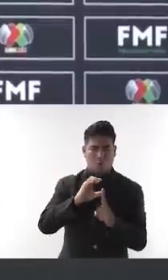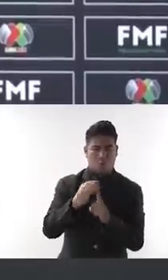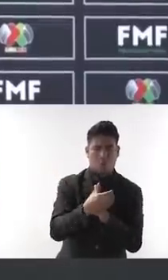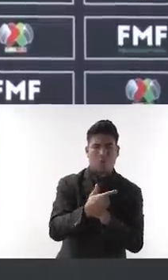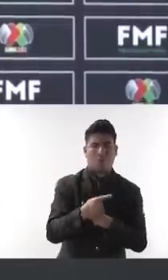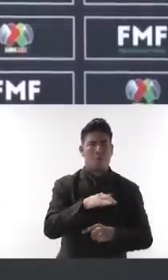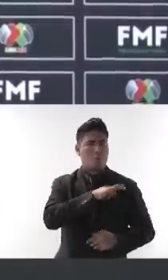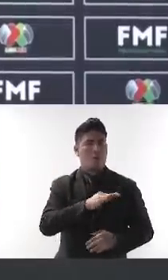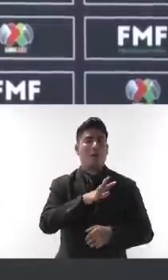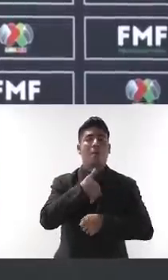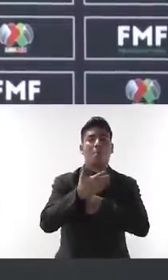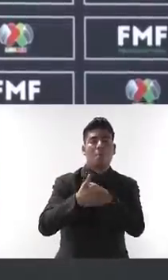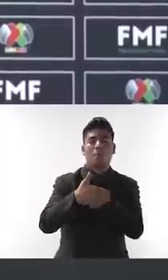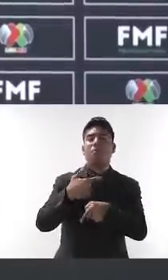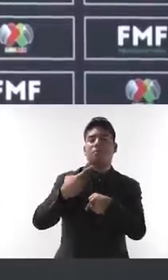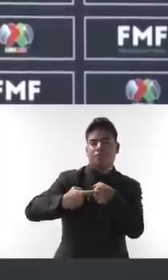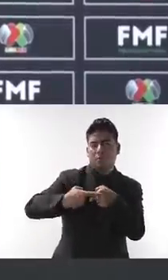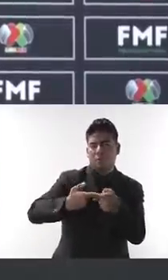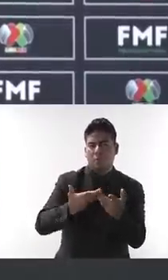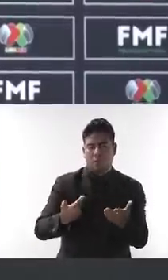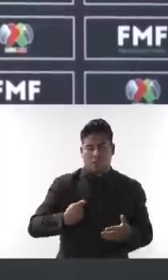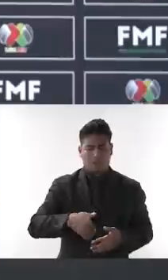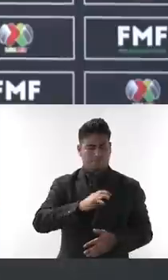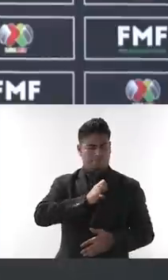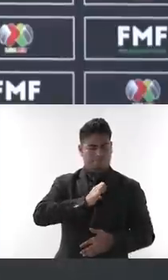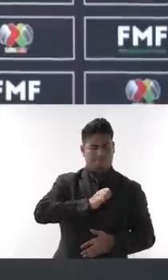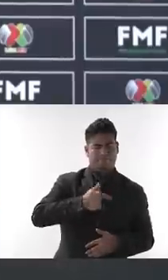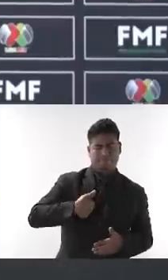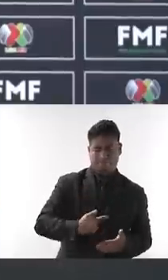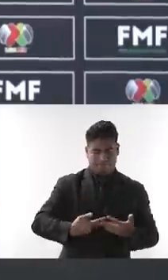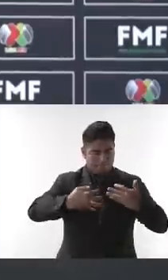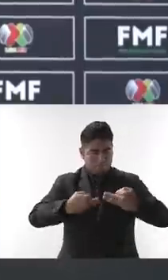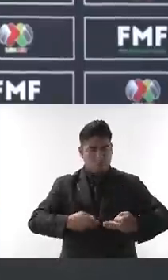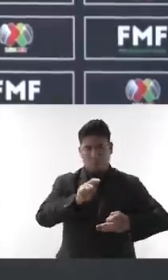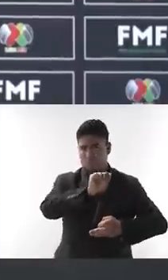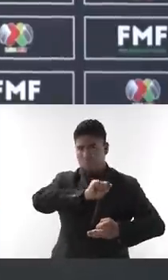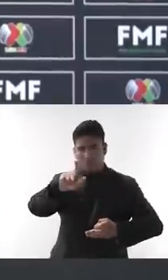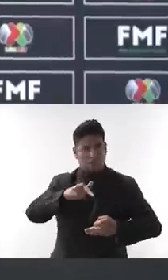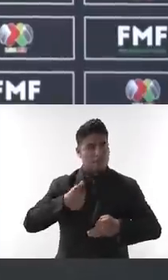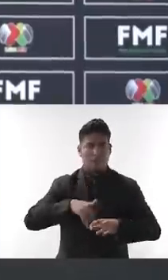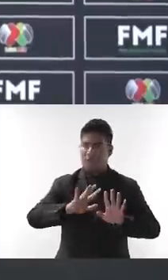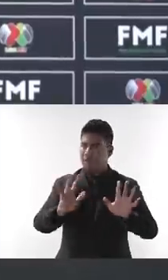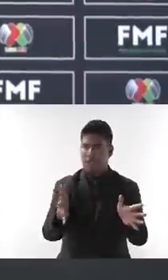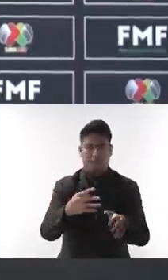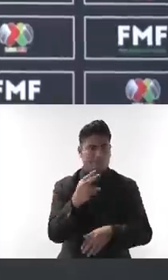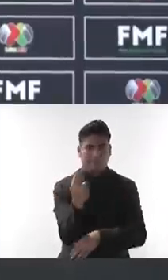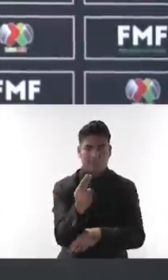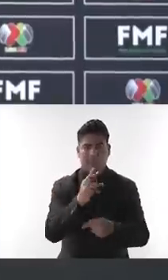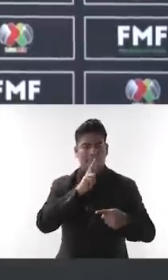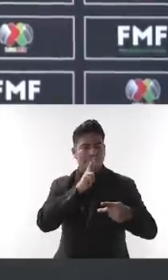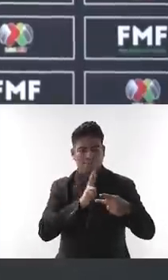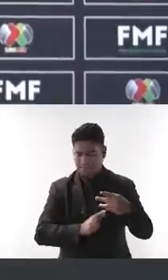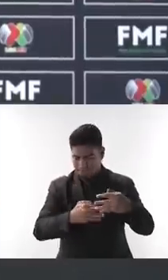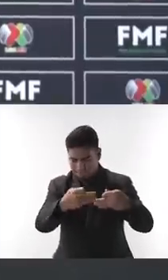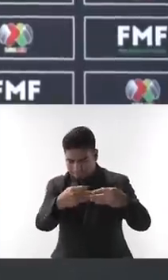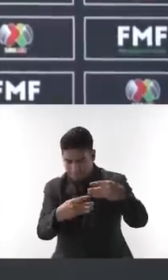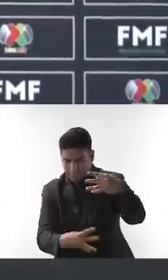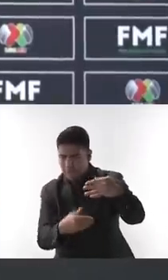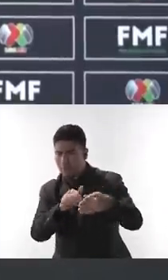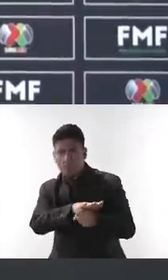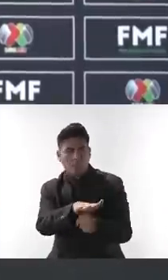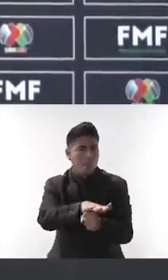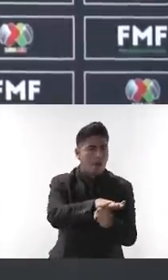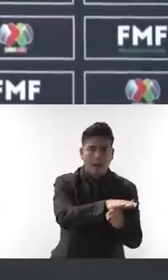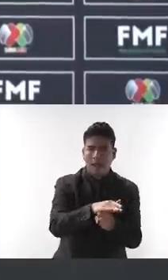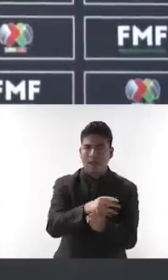candidato. Necesitamos respuesta a muy corto plazo, a mediano y a largo. Y en ese sentido se está buscando al mejor